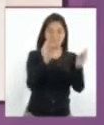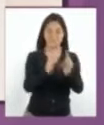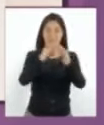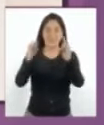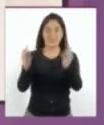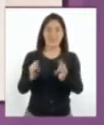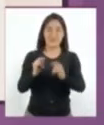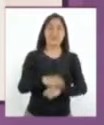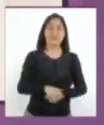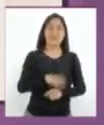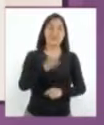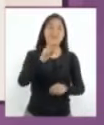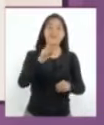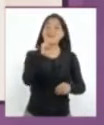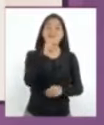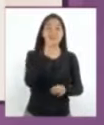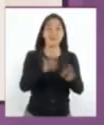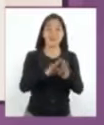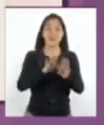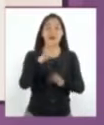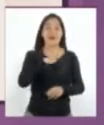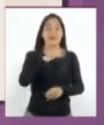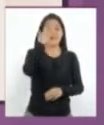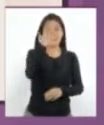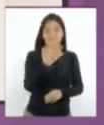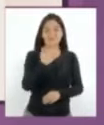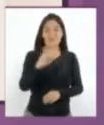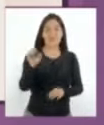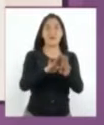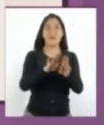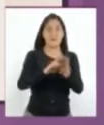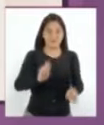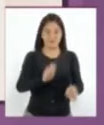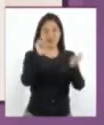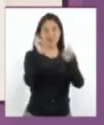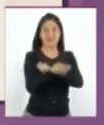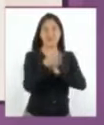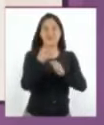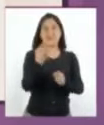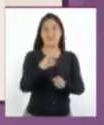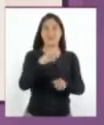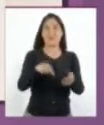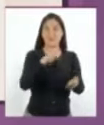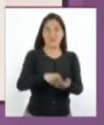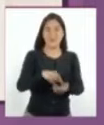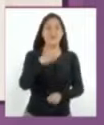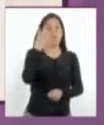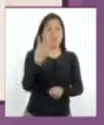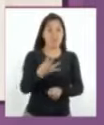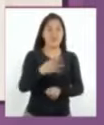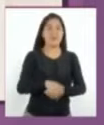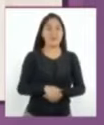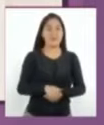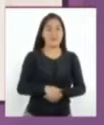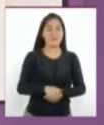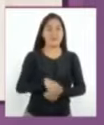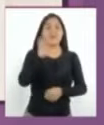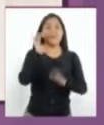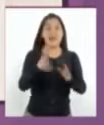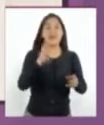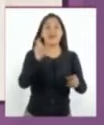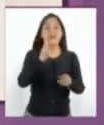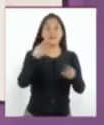campamentos, ya que aún no tenían la habilidad de transformar su entorno. 4. Hasta que comenzaron